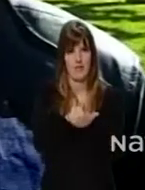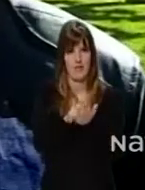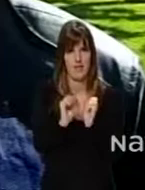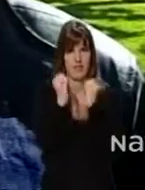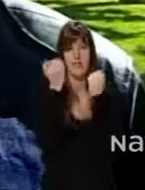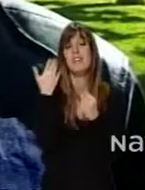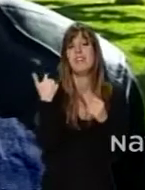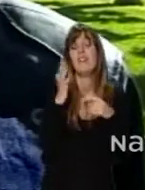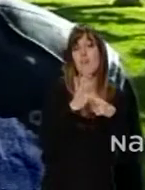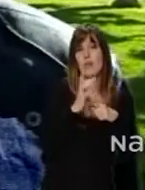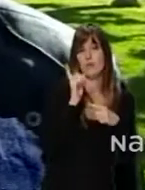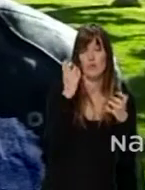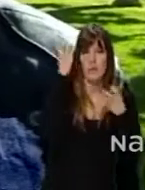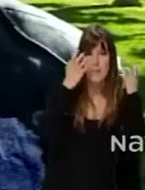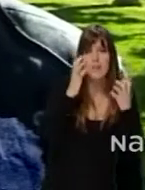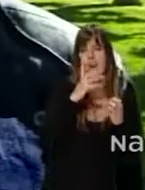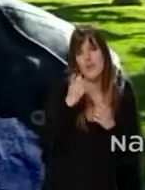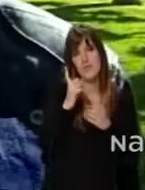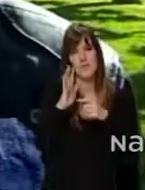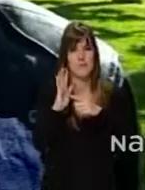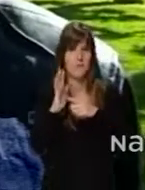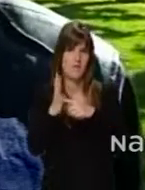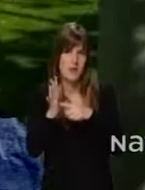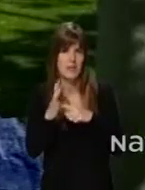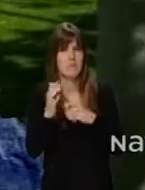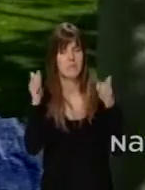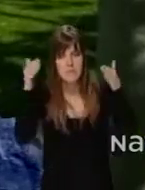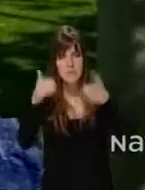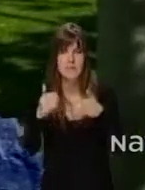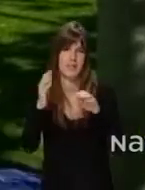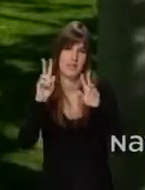ganadero como fue antiguamente, sino ahora pues con un matiz más de tipo artesanal.